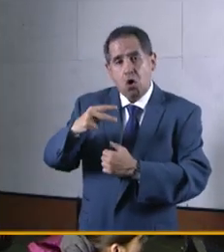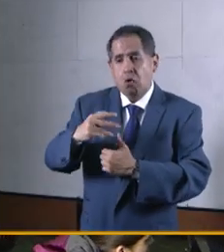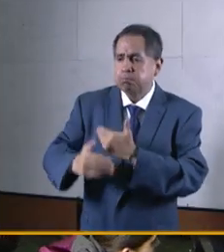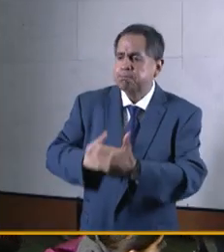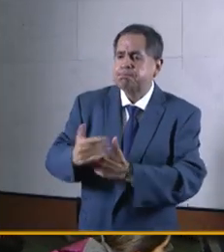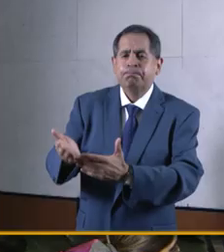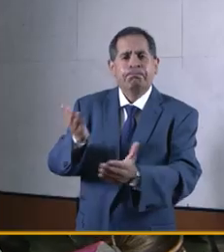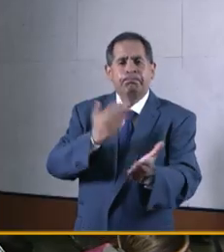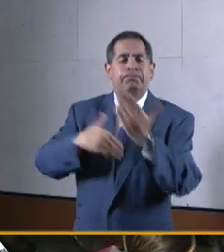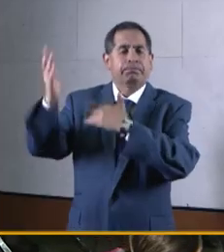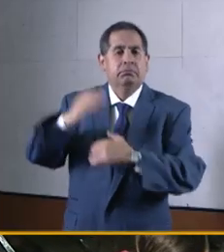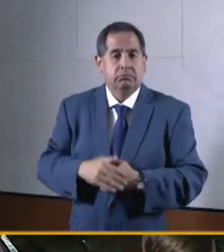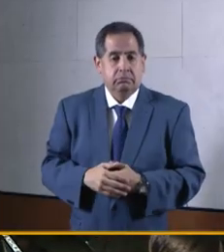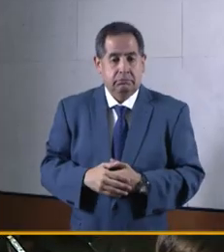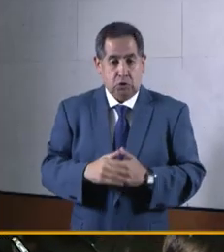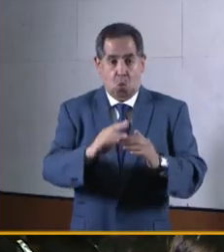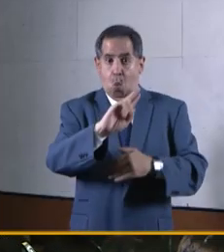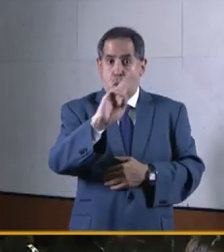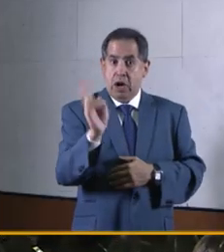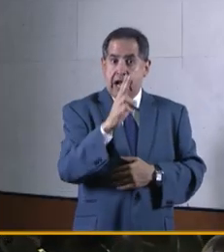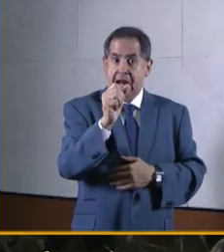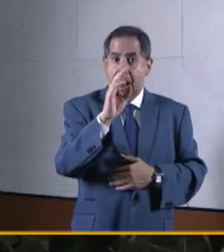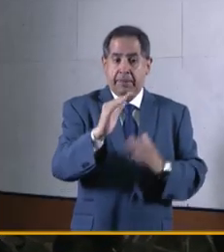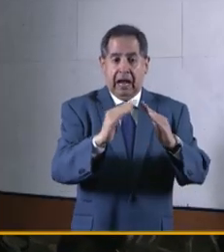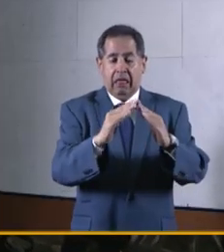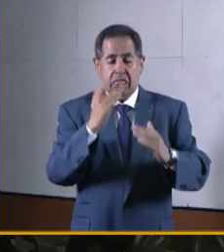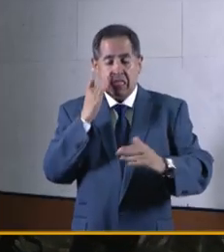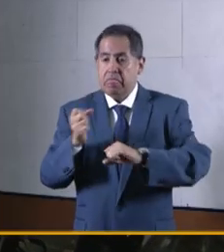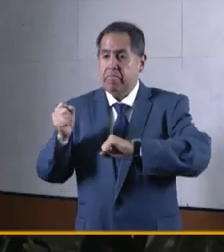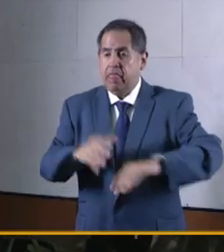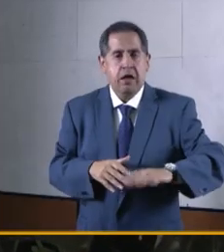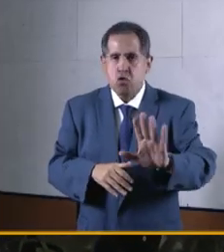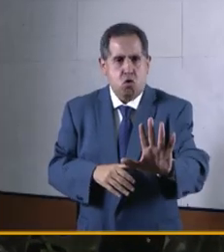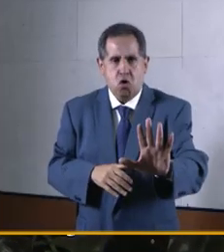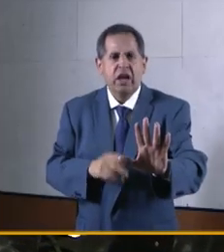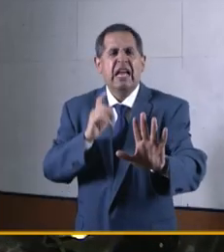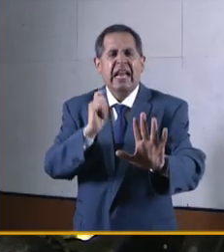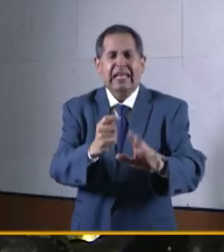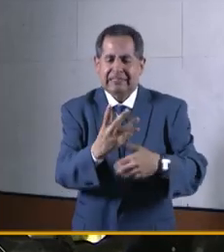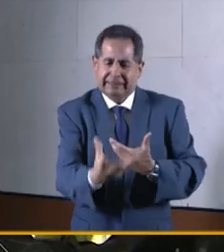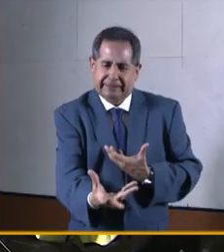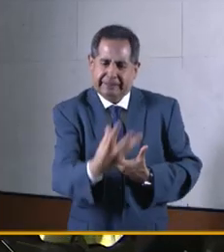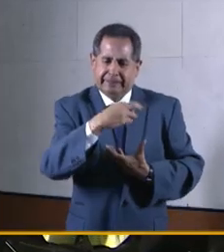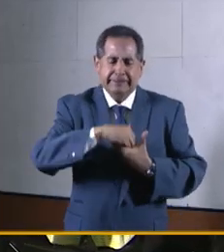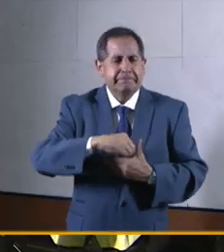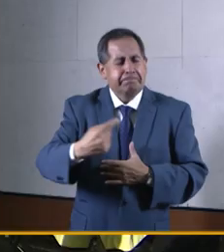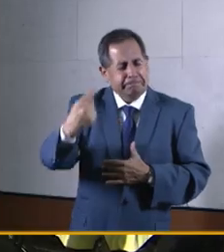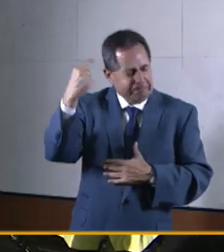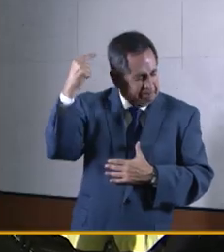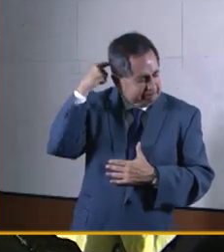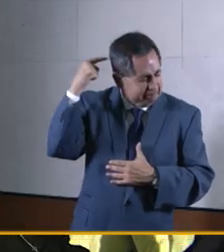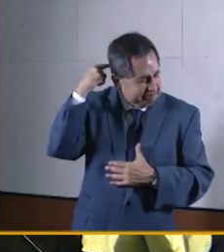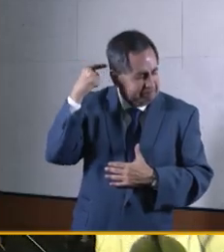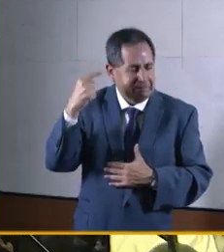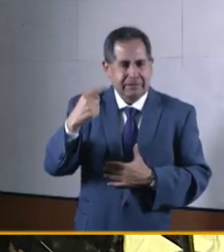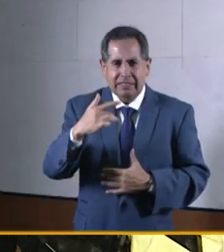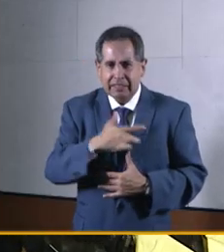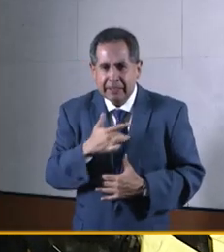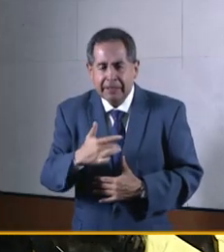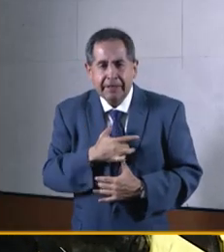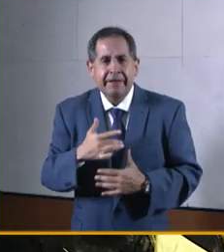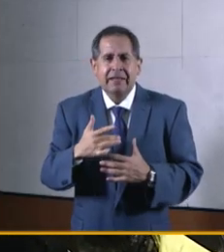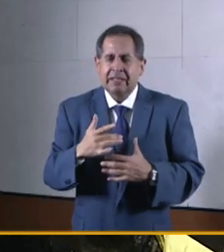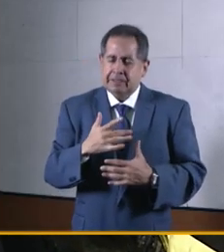que nunca la abandonen quiere decir que retengan siempre en el pensamiento y en el corazón